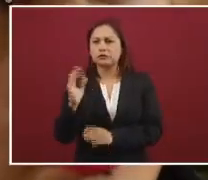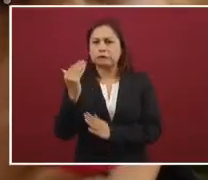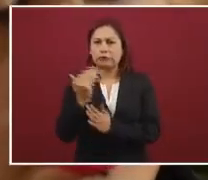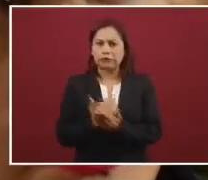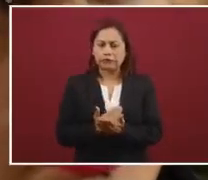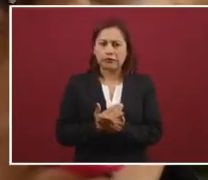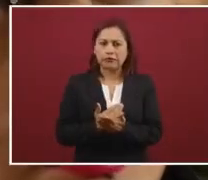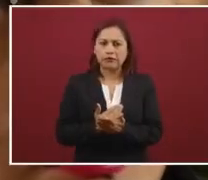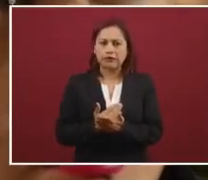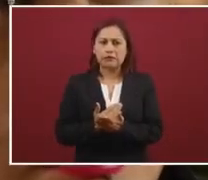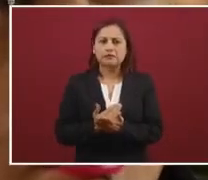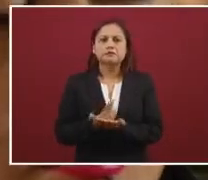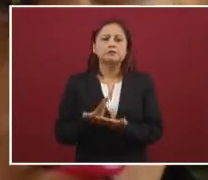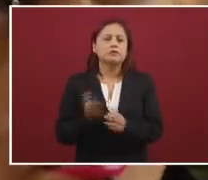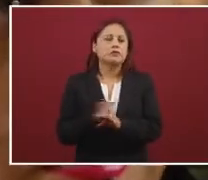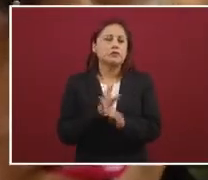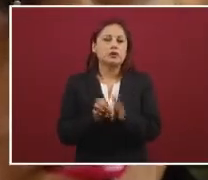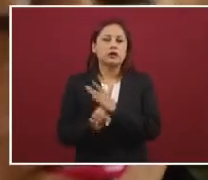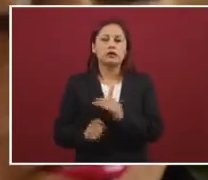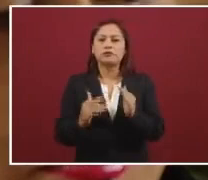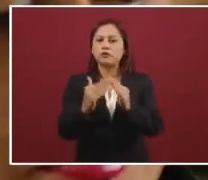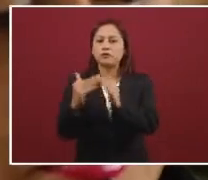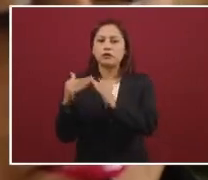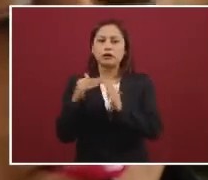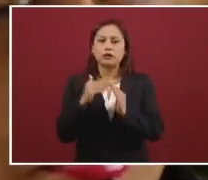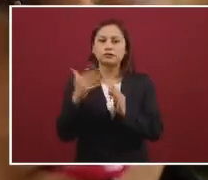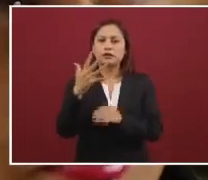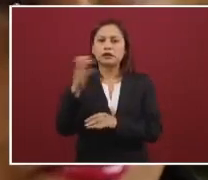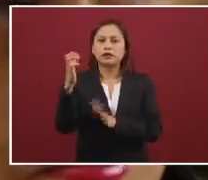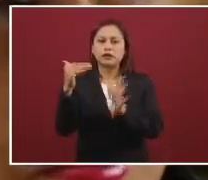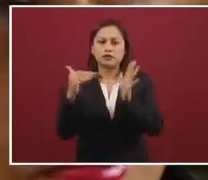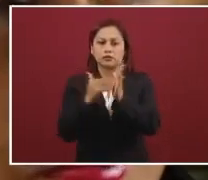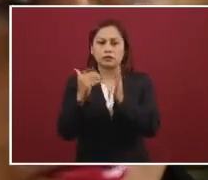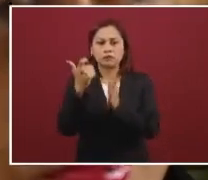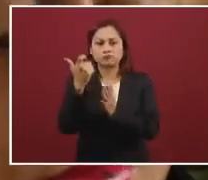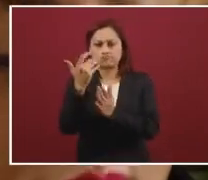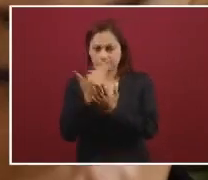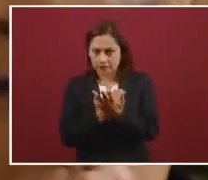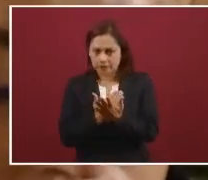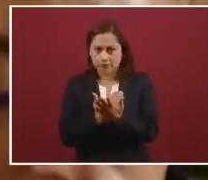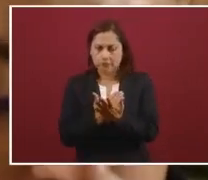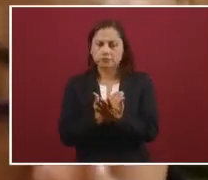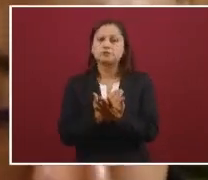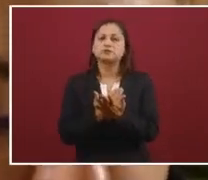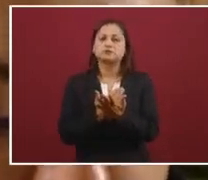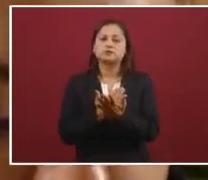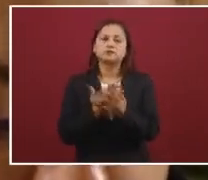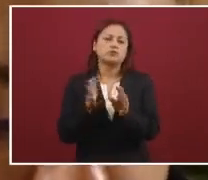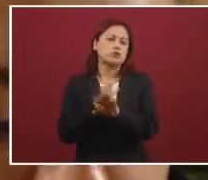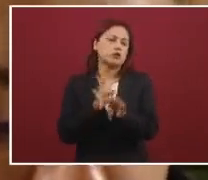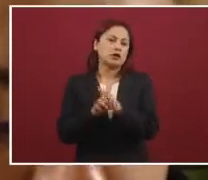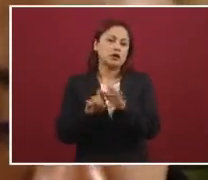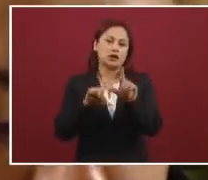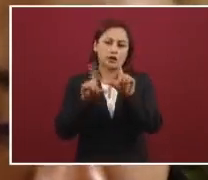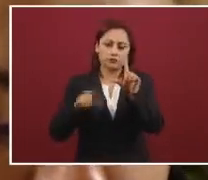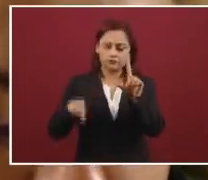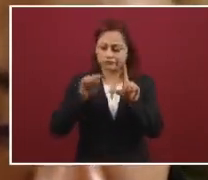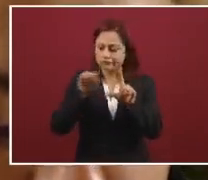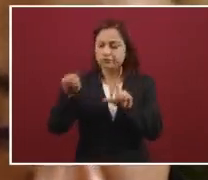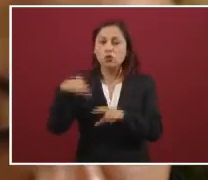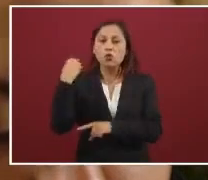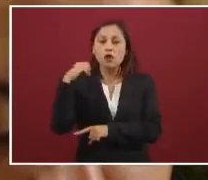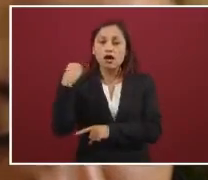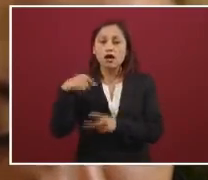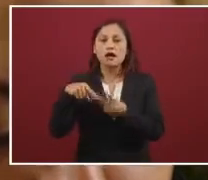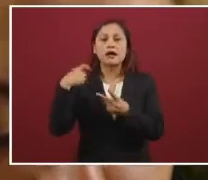principalmente para vivienda que es de menos de 500 mil pesos y ha afectado a estados como por ejemplo Oaxaca, Querétaro